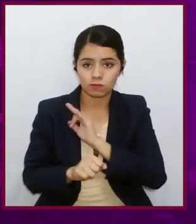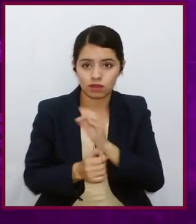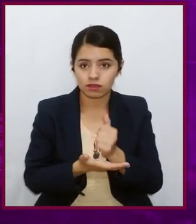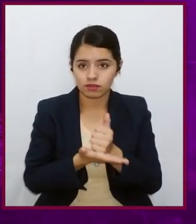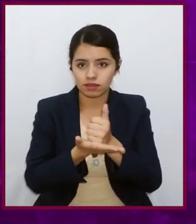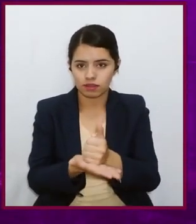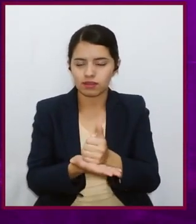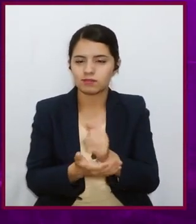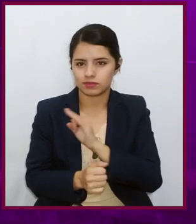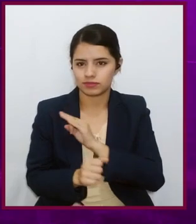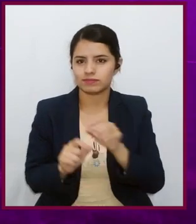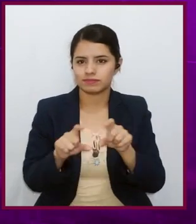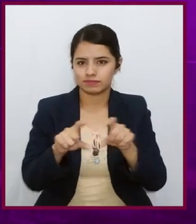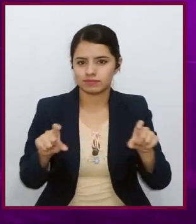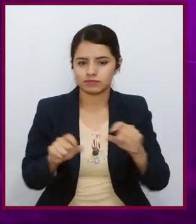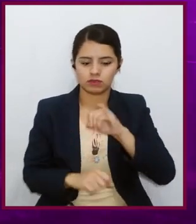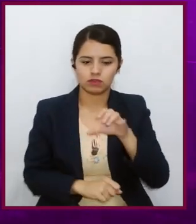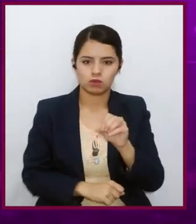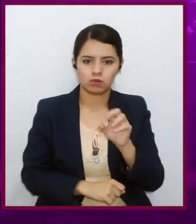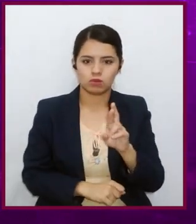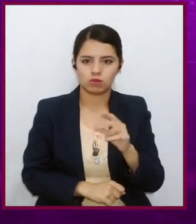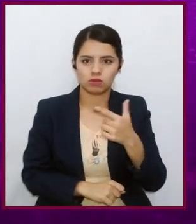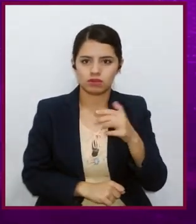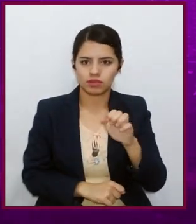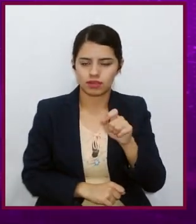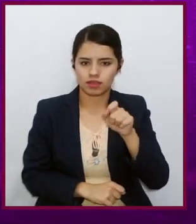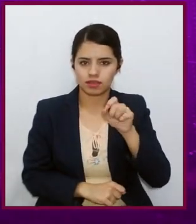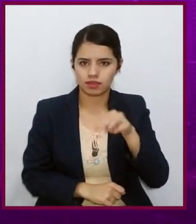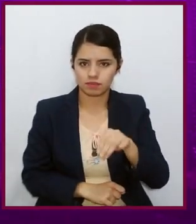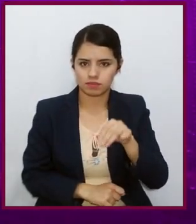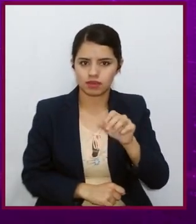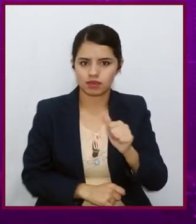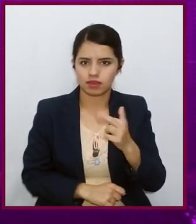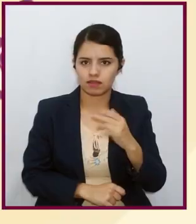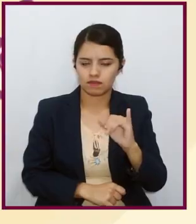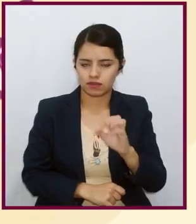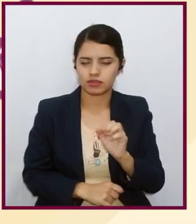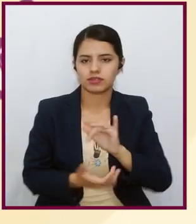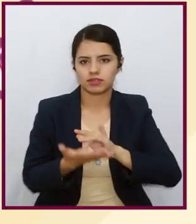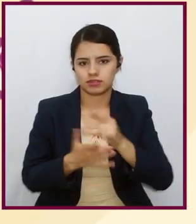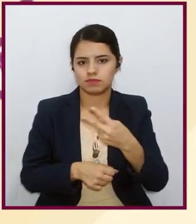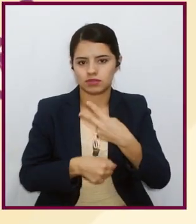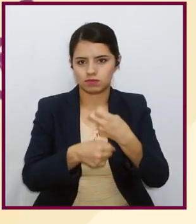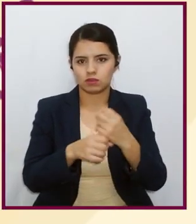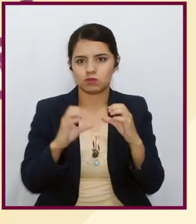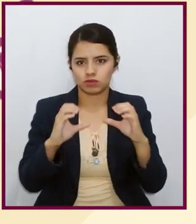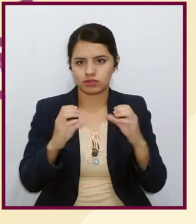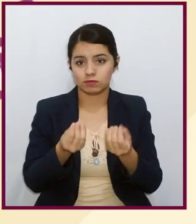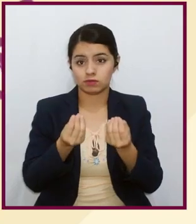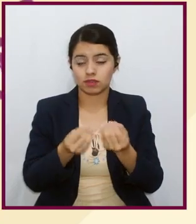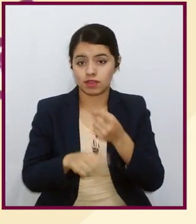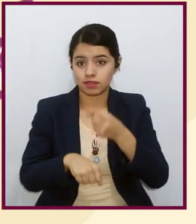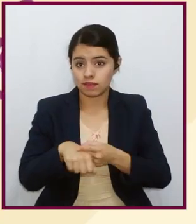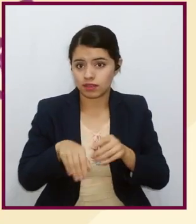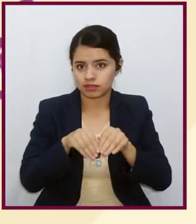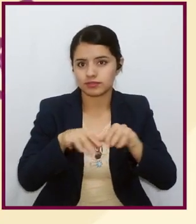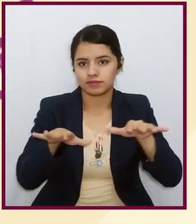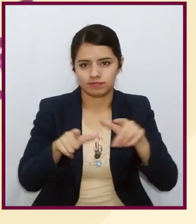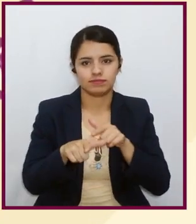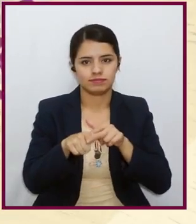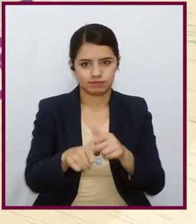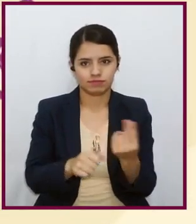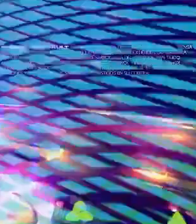idea creativa, pues ya tenemos un boceto. Yo les recomiendo mucho utilizar sus bocetos para que ustedes jueguen con su espacio y hacer que